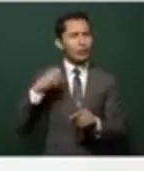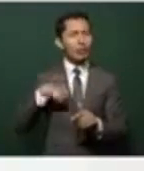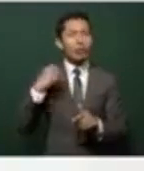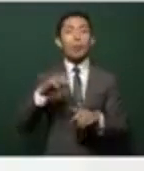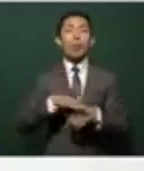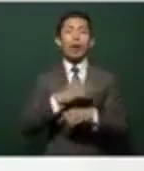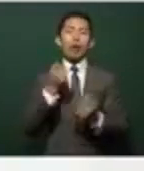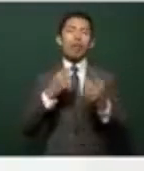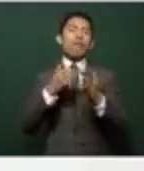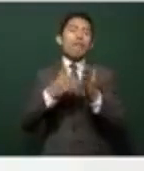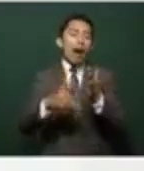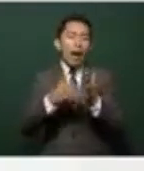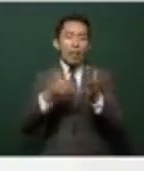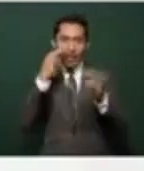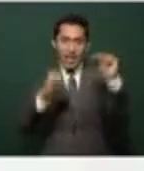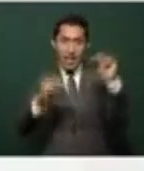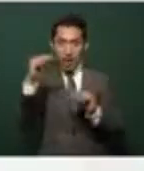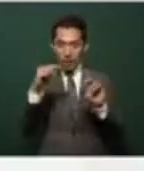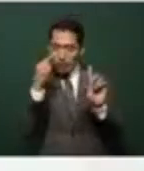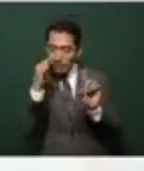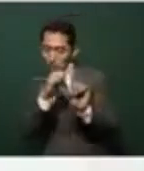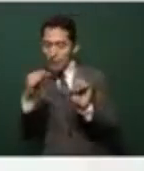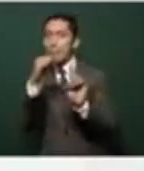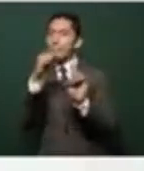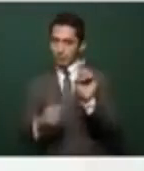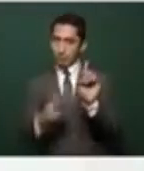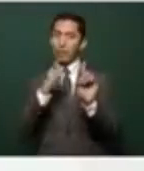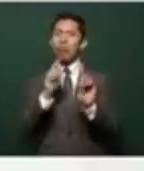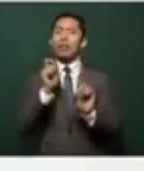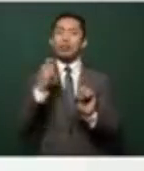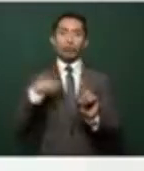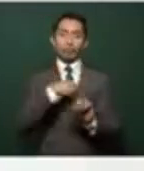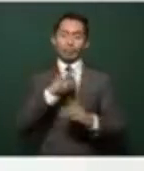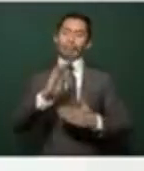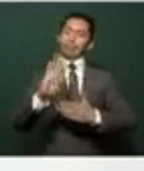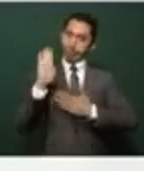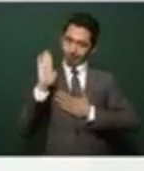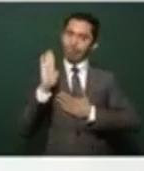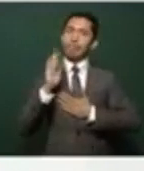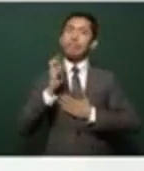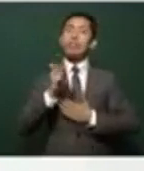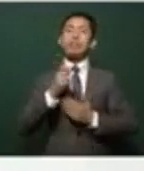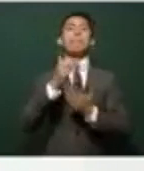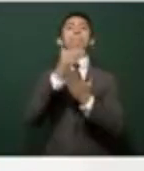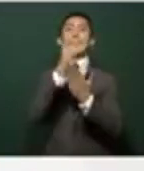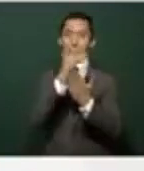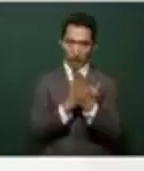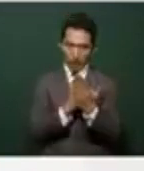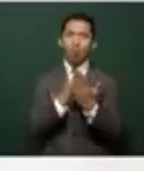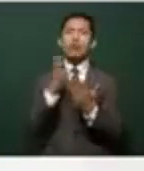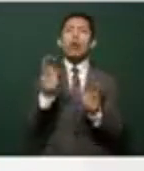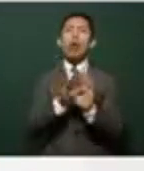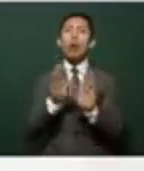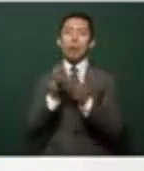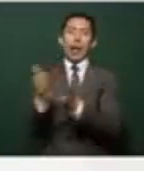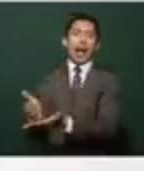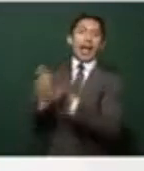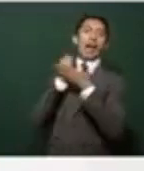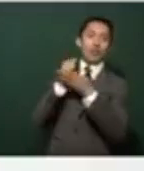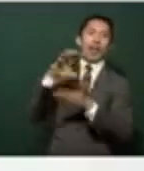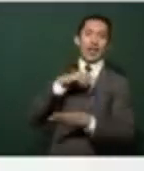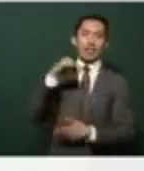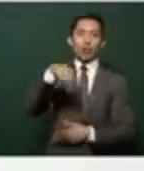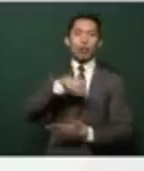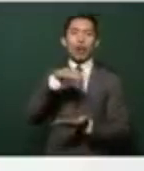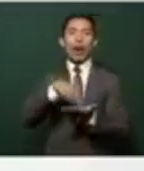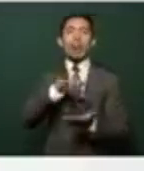media nacional, que ese es el compromiso a disminuir con esta solución tecnológica, con esta integración de